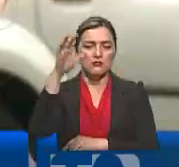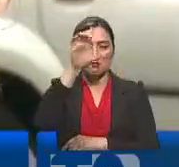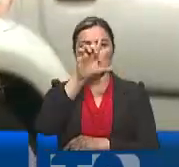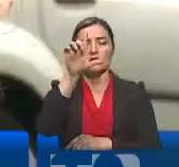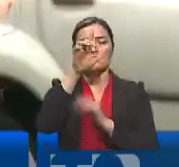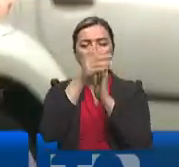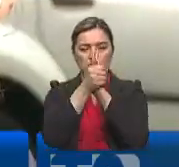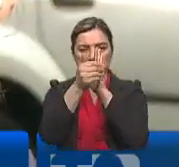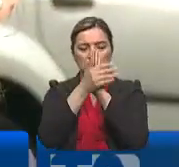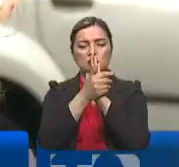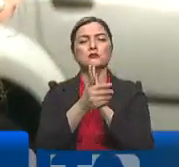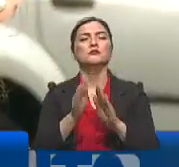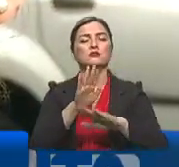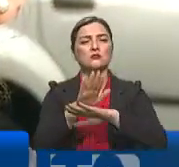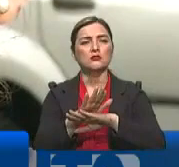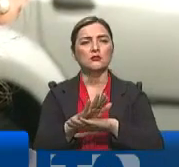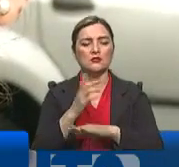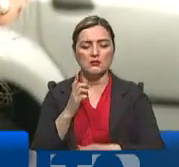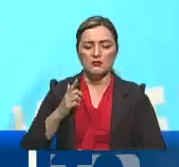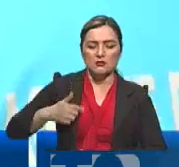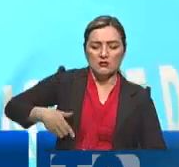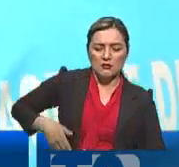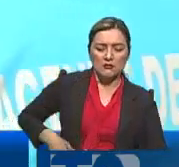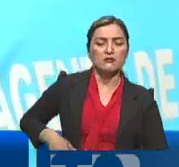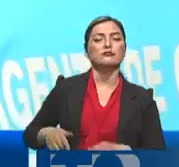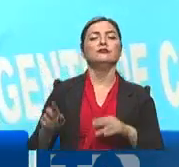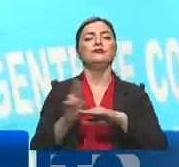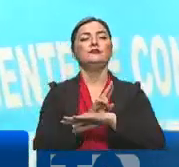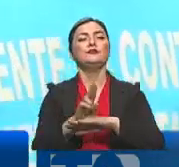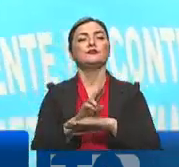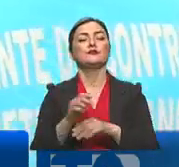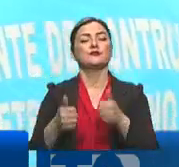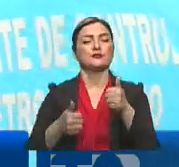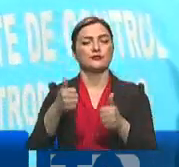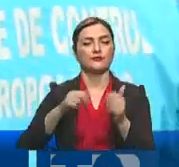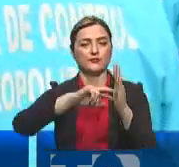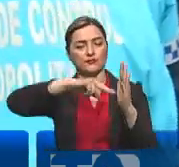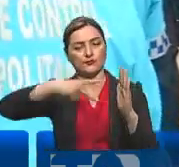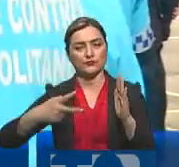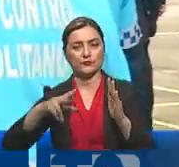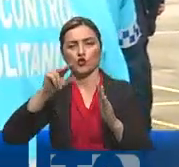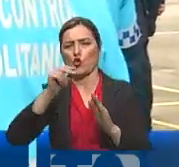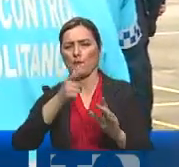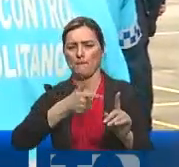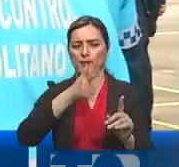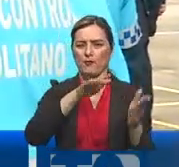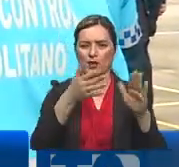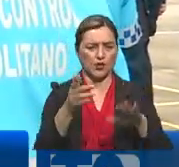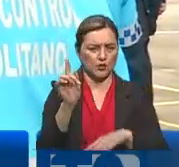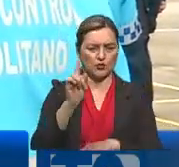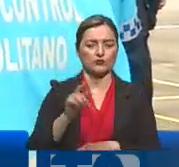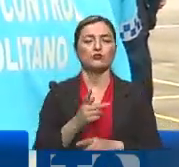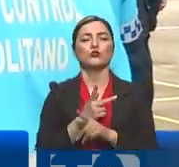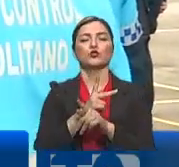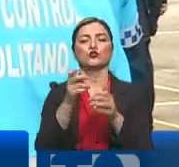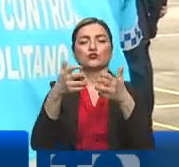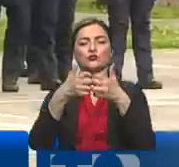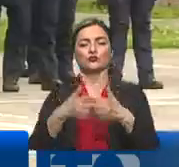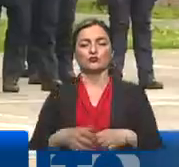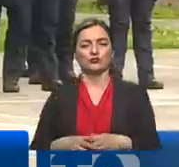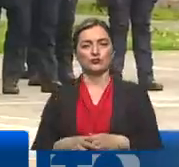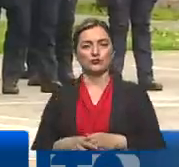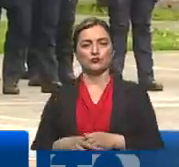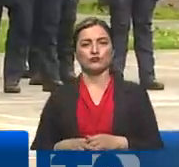la capacitación en porte uso y manipulación adecuada de armas tecnologías no letales y equipos de protección la